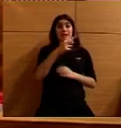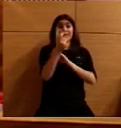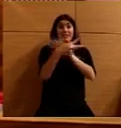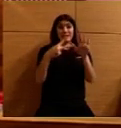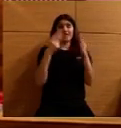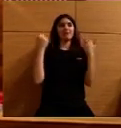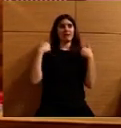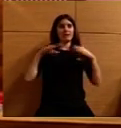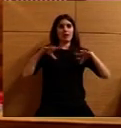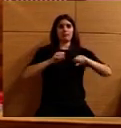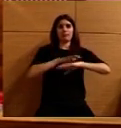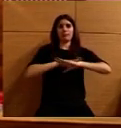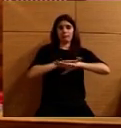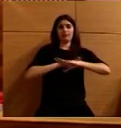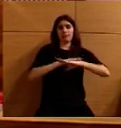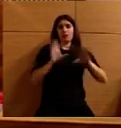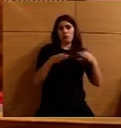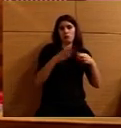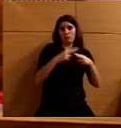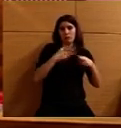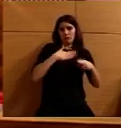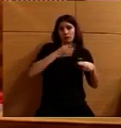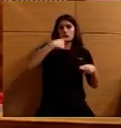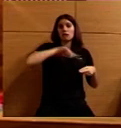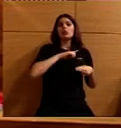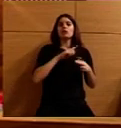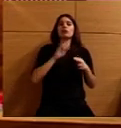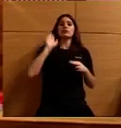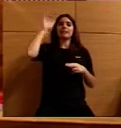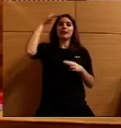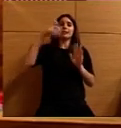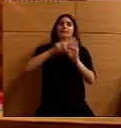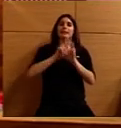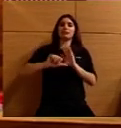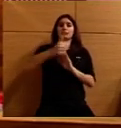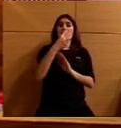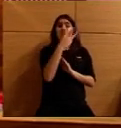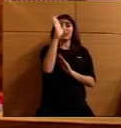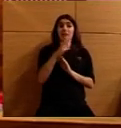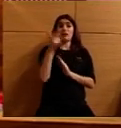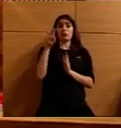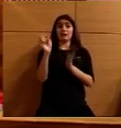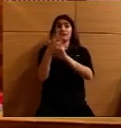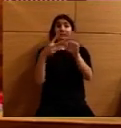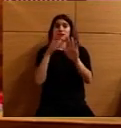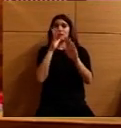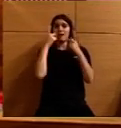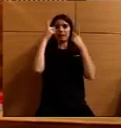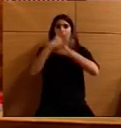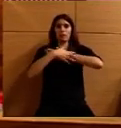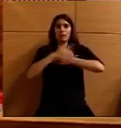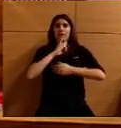ya gobernaban fuerzas progresistas, la Generalitat Valenciana aprobó la Ley 3/2017 para paliar y reducir la